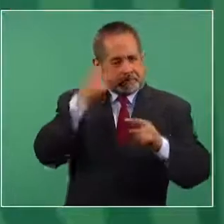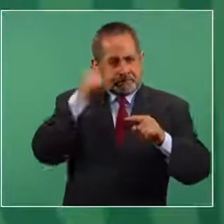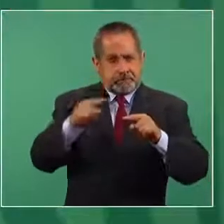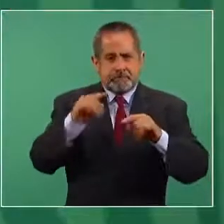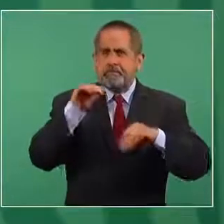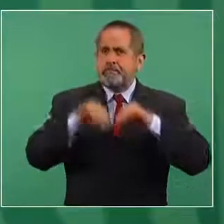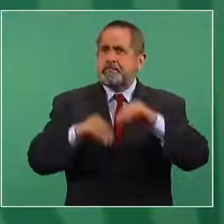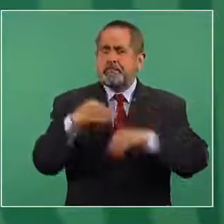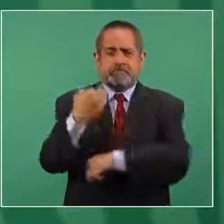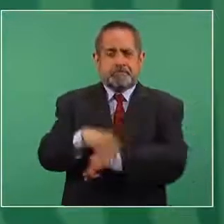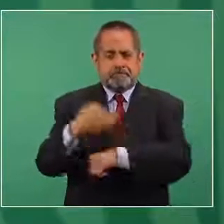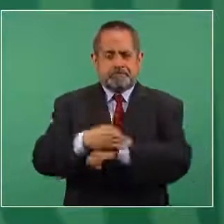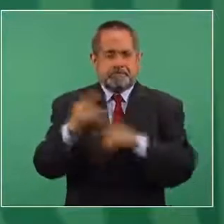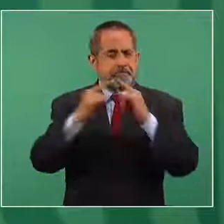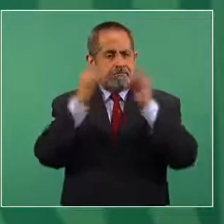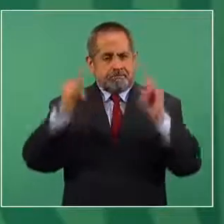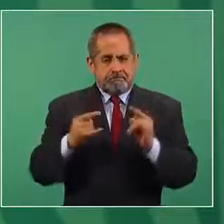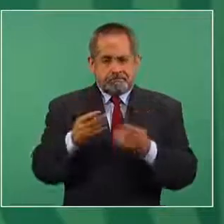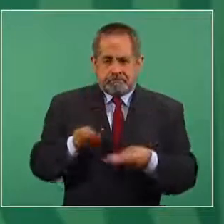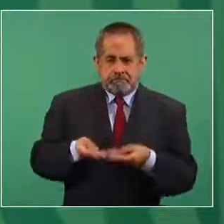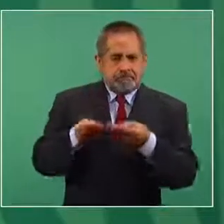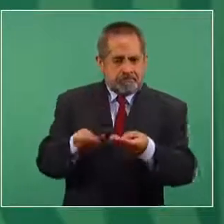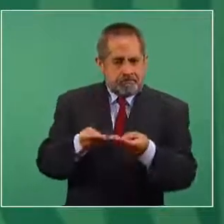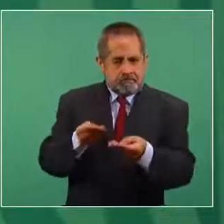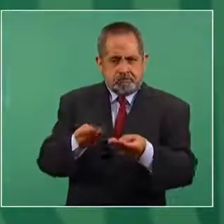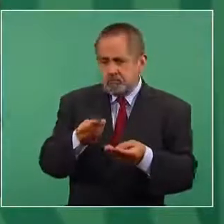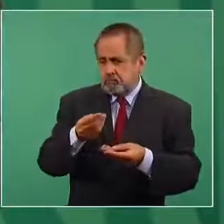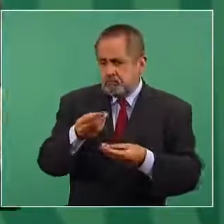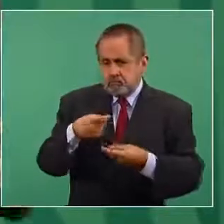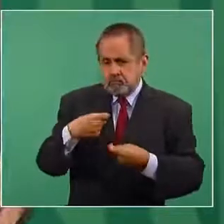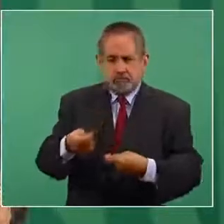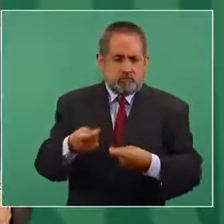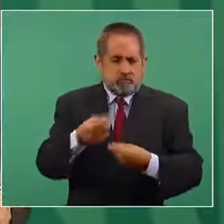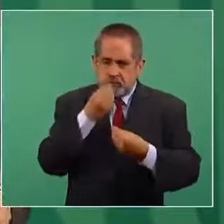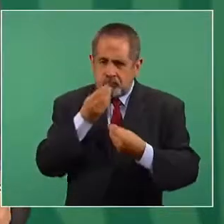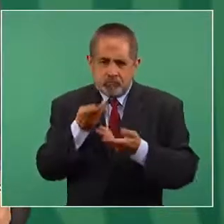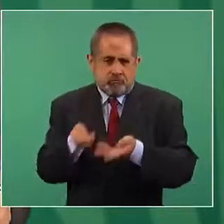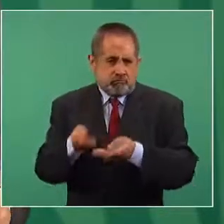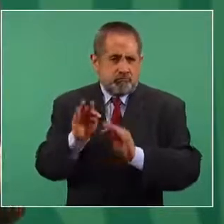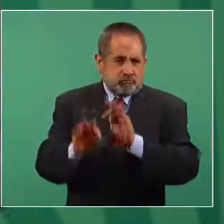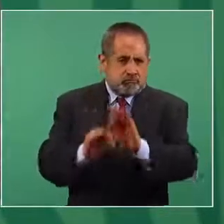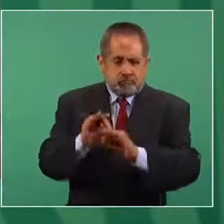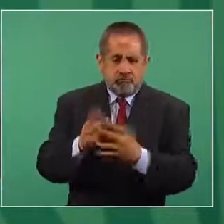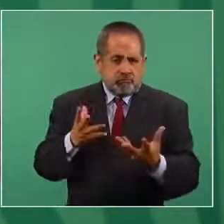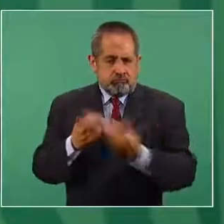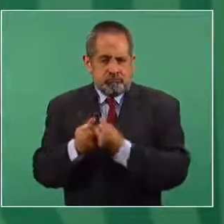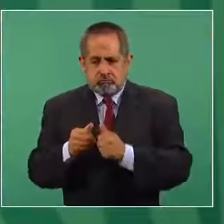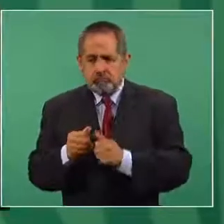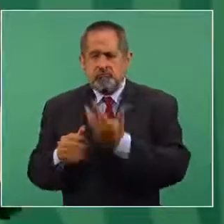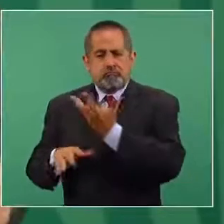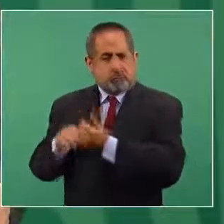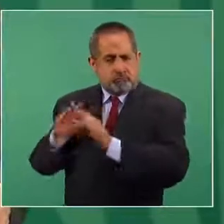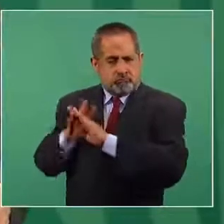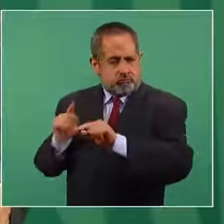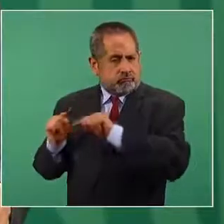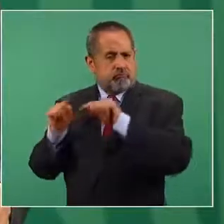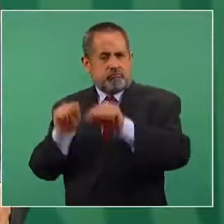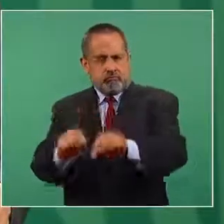cómo se está atendiendo conjuntamente a